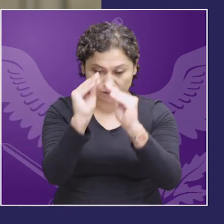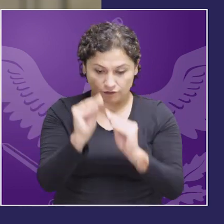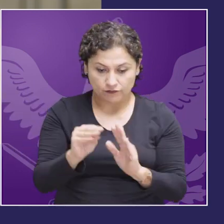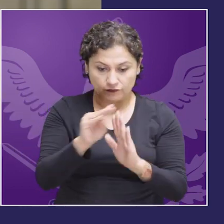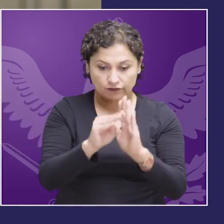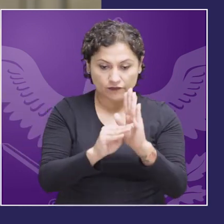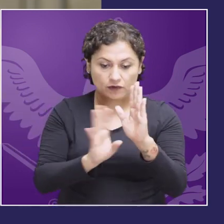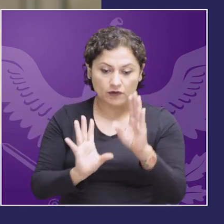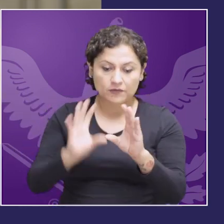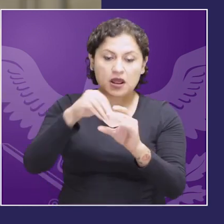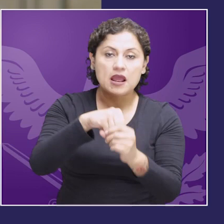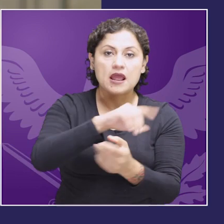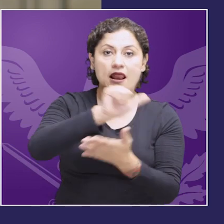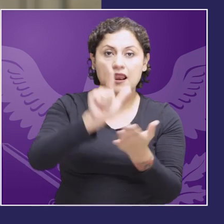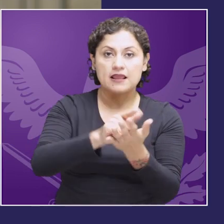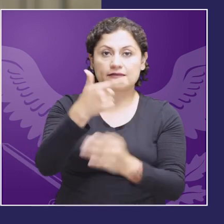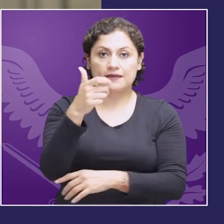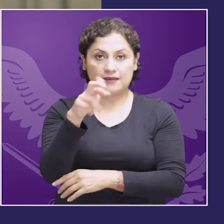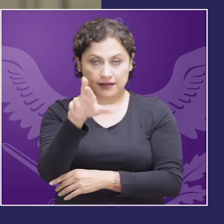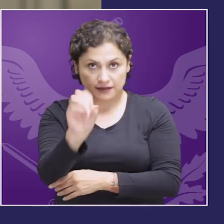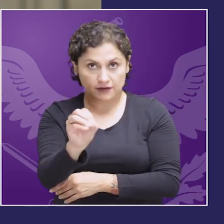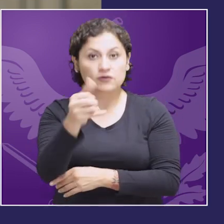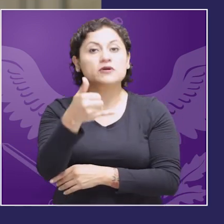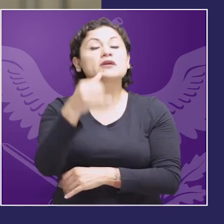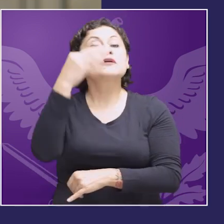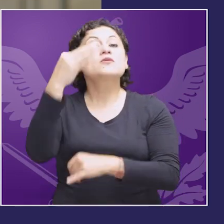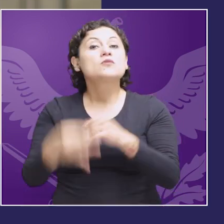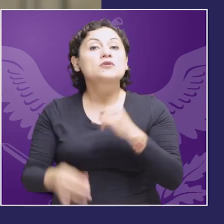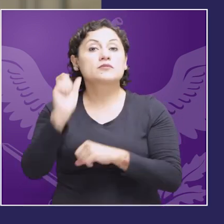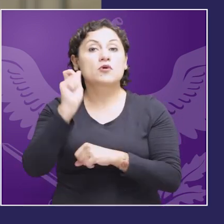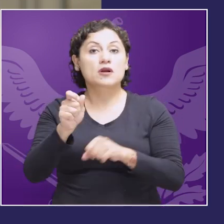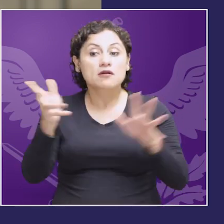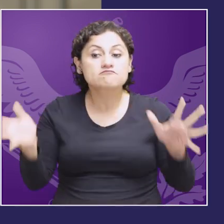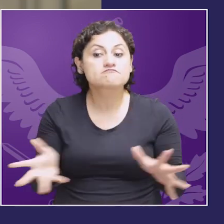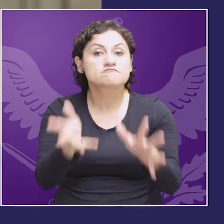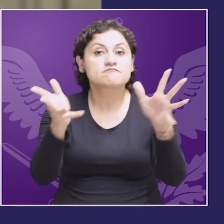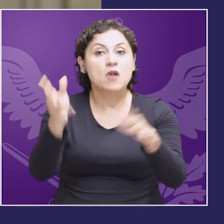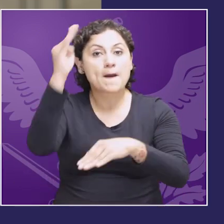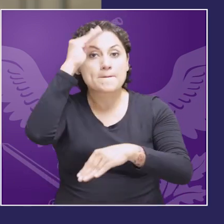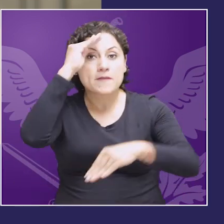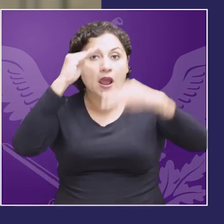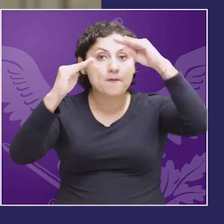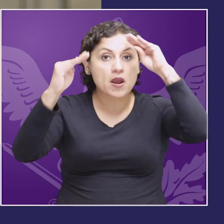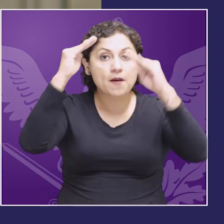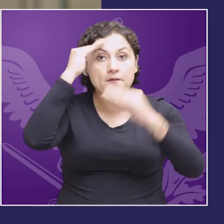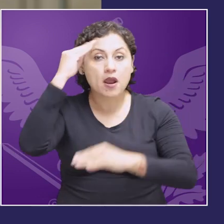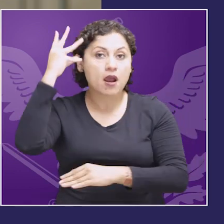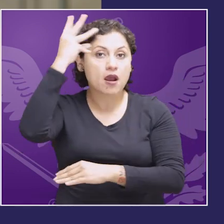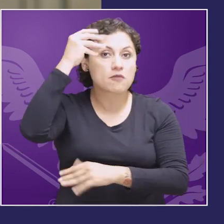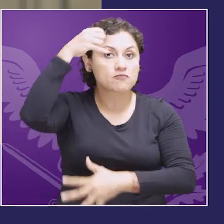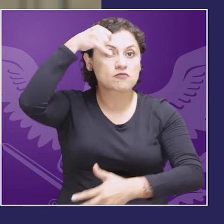armar un módulo que pueda transmitir el tema de la incorporación de la perspectiva de género. Y finalmente,